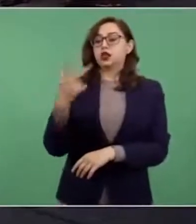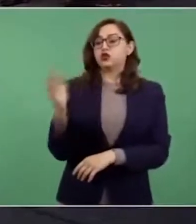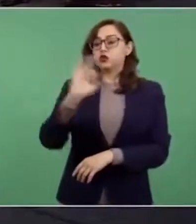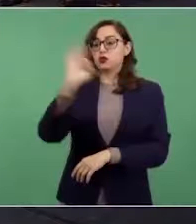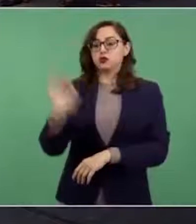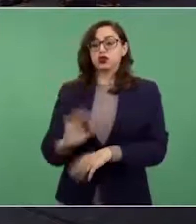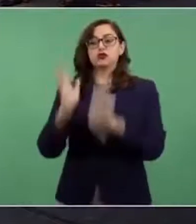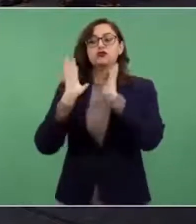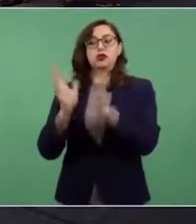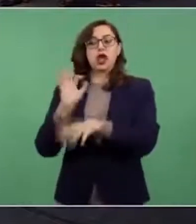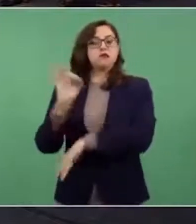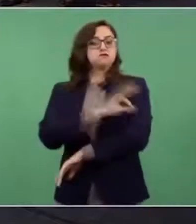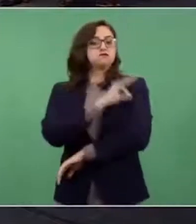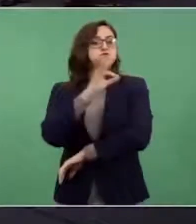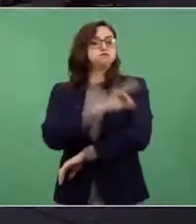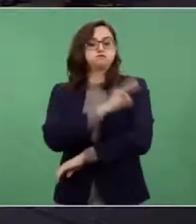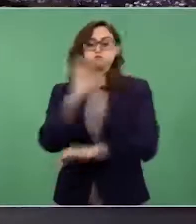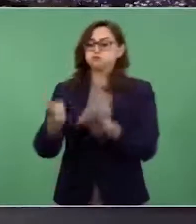dosis.